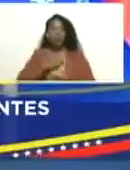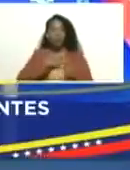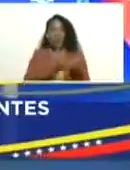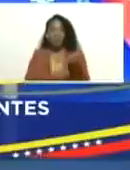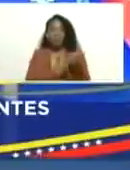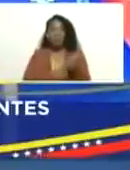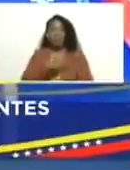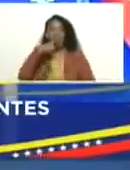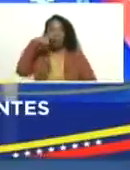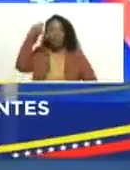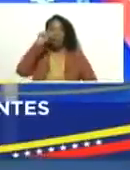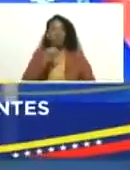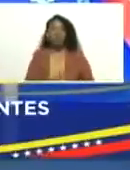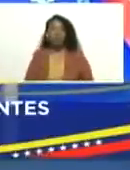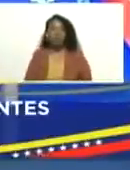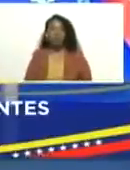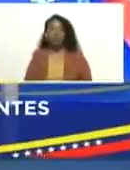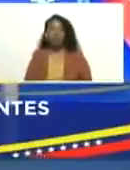Maduro,